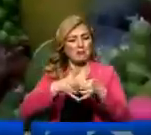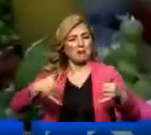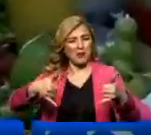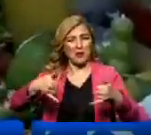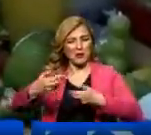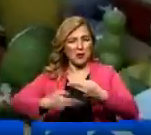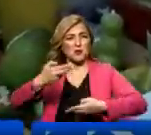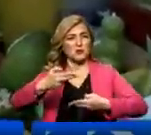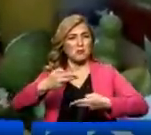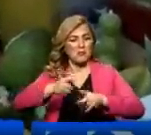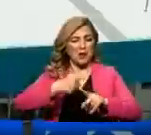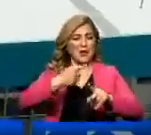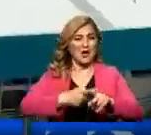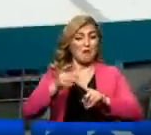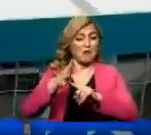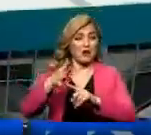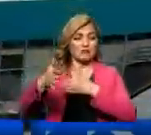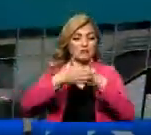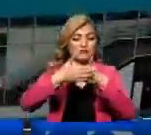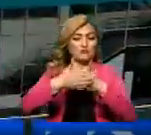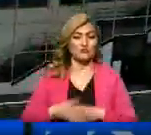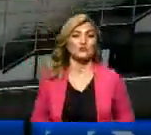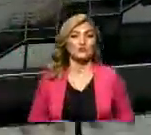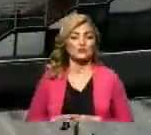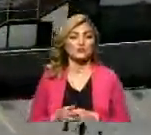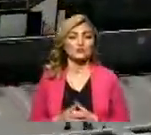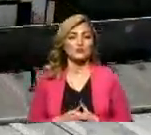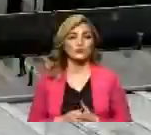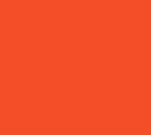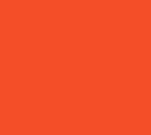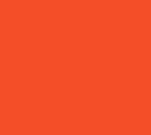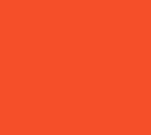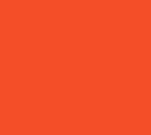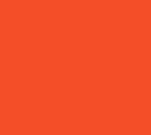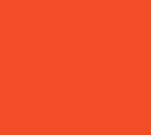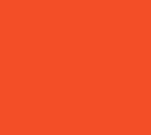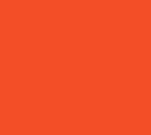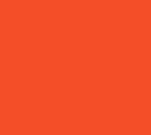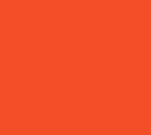concentración como los mercados y ferias. Helen Quiñones, 24 horas.